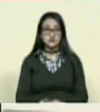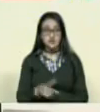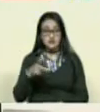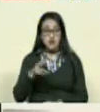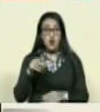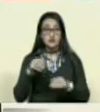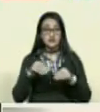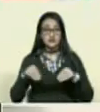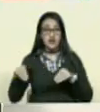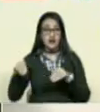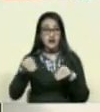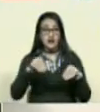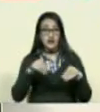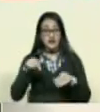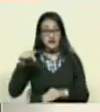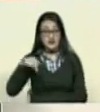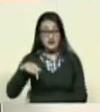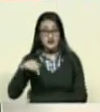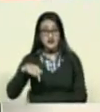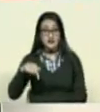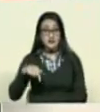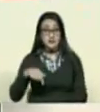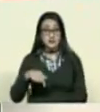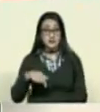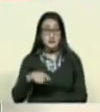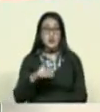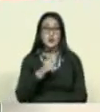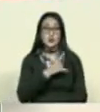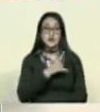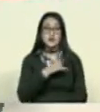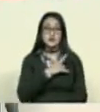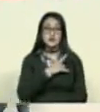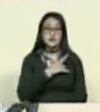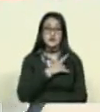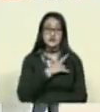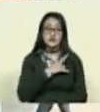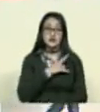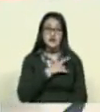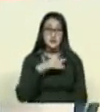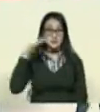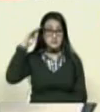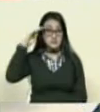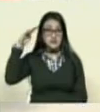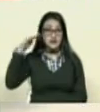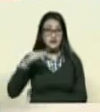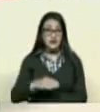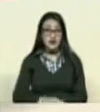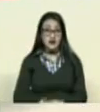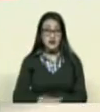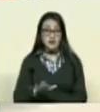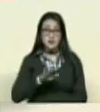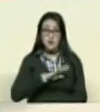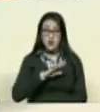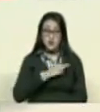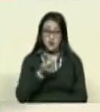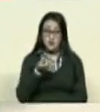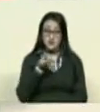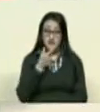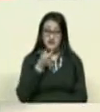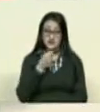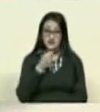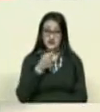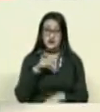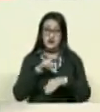de la Universidad Militar de la medicina de la Fuerza Armada Nacional